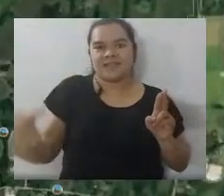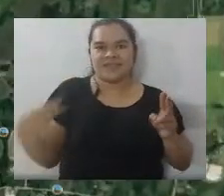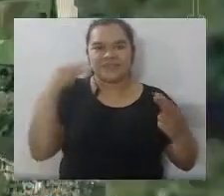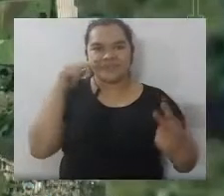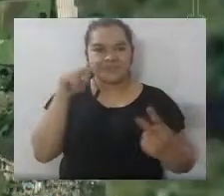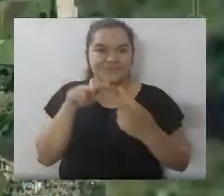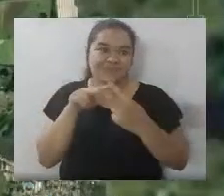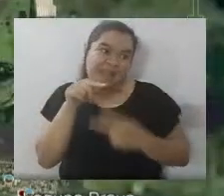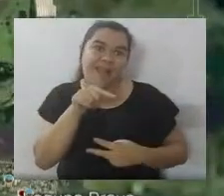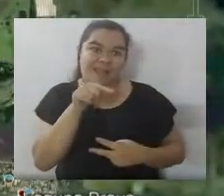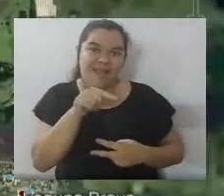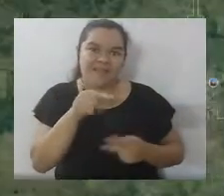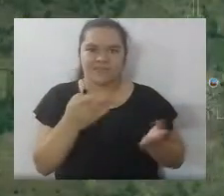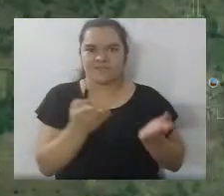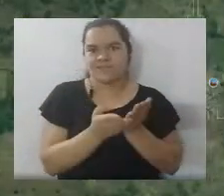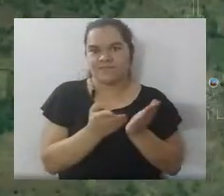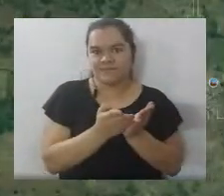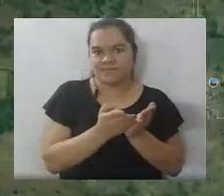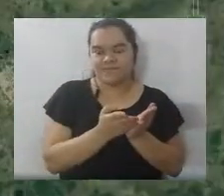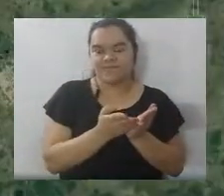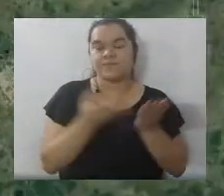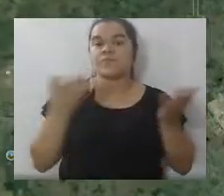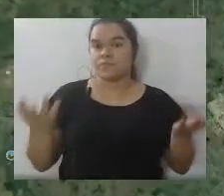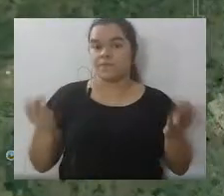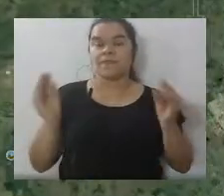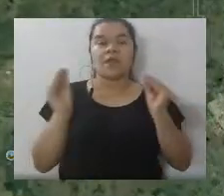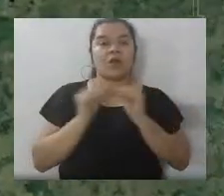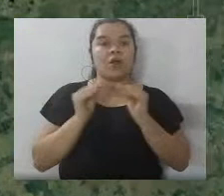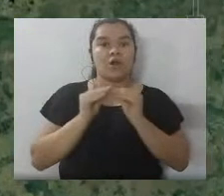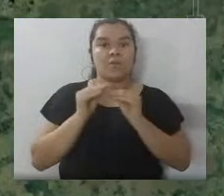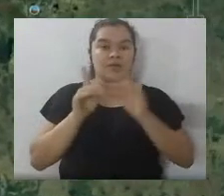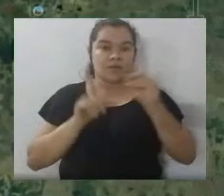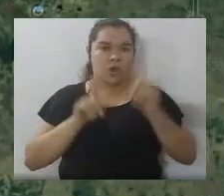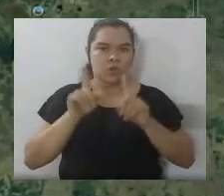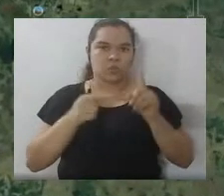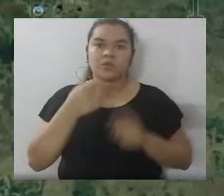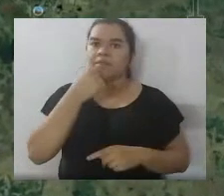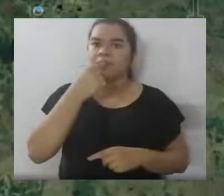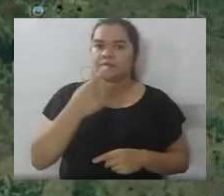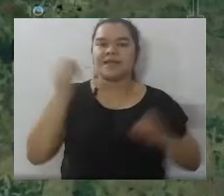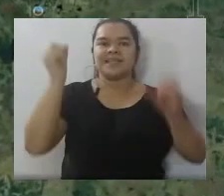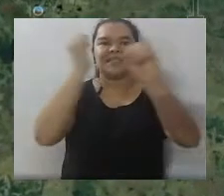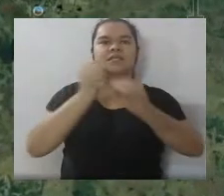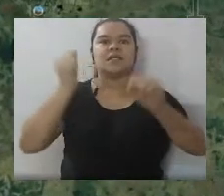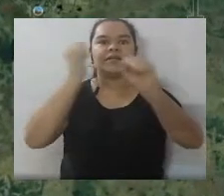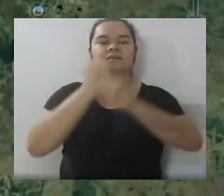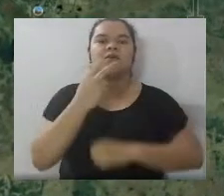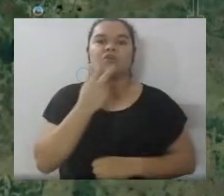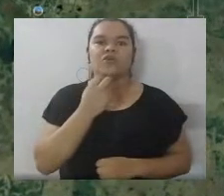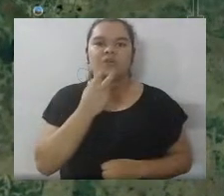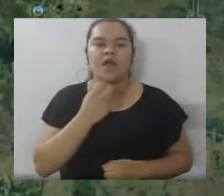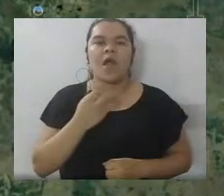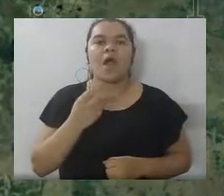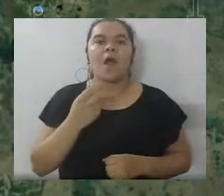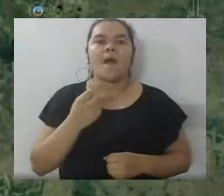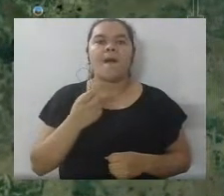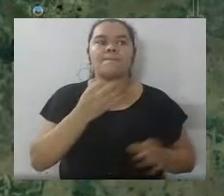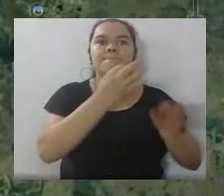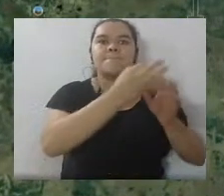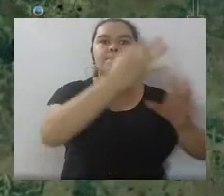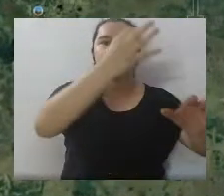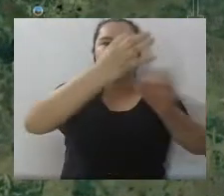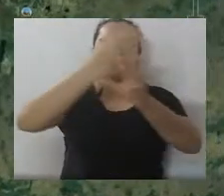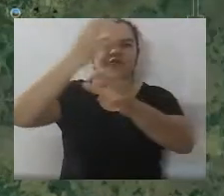a partir del próximo año. Como dijeron algunos colegas, el ingeniero electricista se encuentra en el nudo de muchas profesiones.